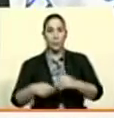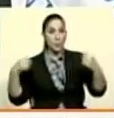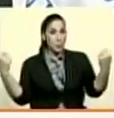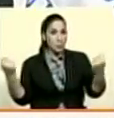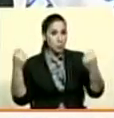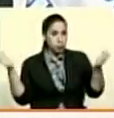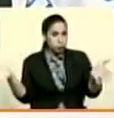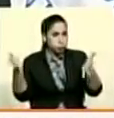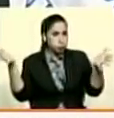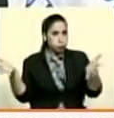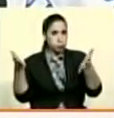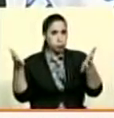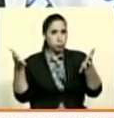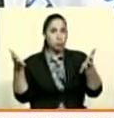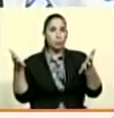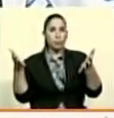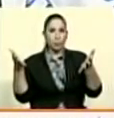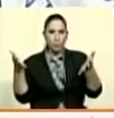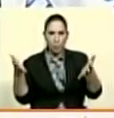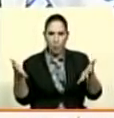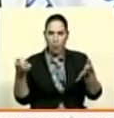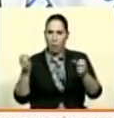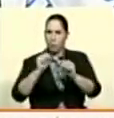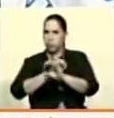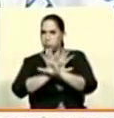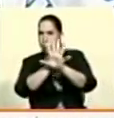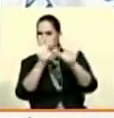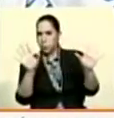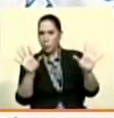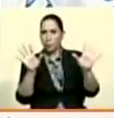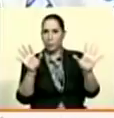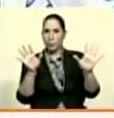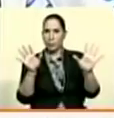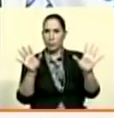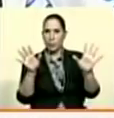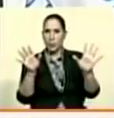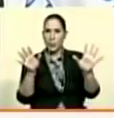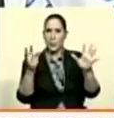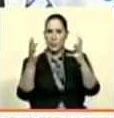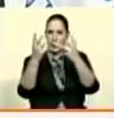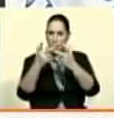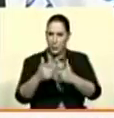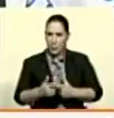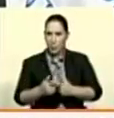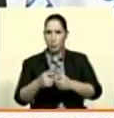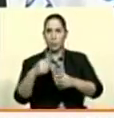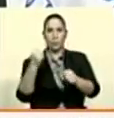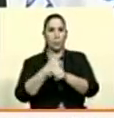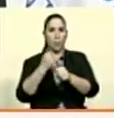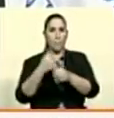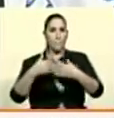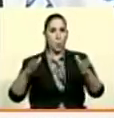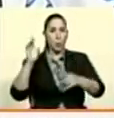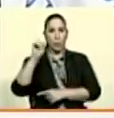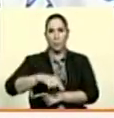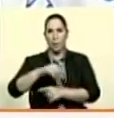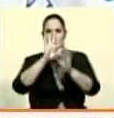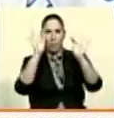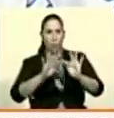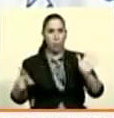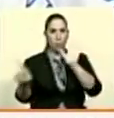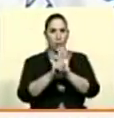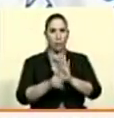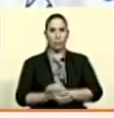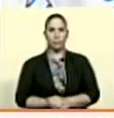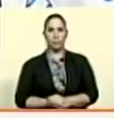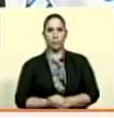la transparencia y la automatización de la gestión pública, así como los mecanismos legales